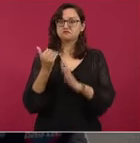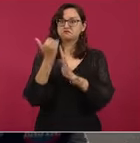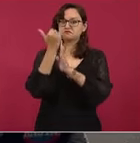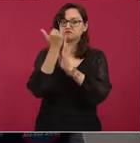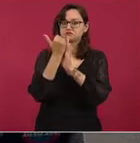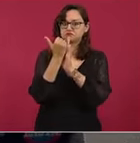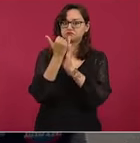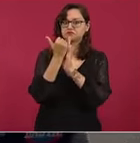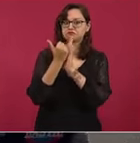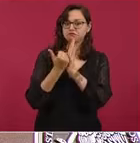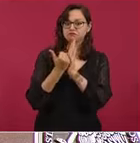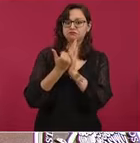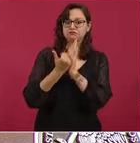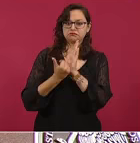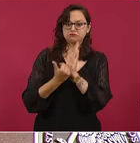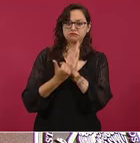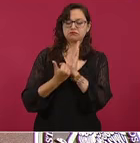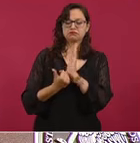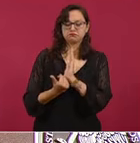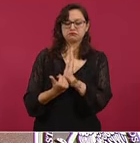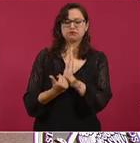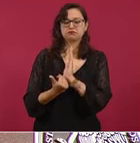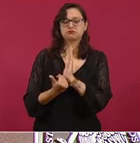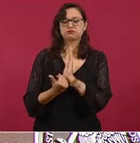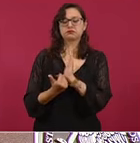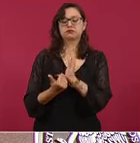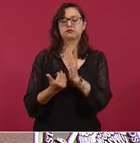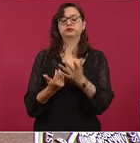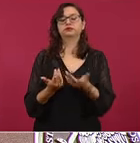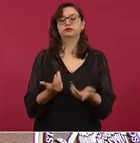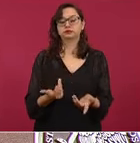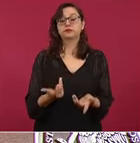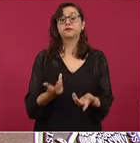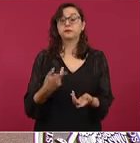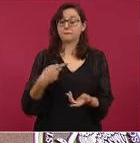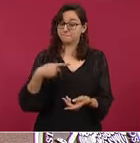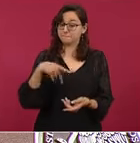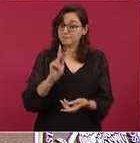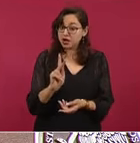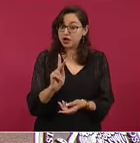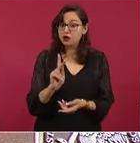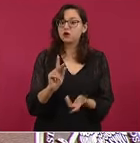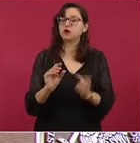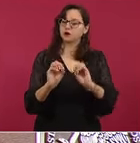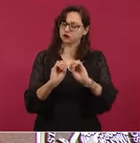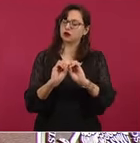bajando su intensidad, desde luego todavía